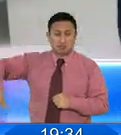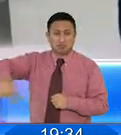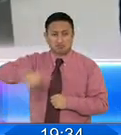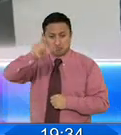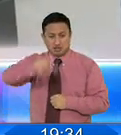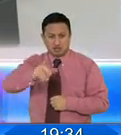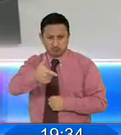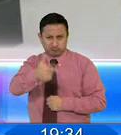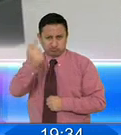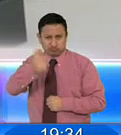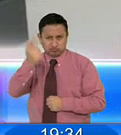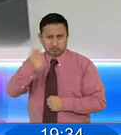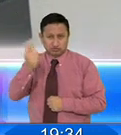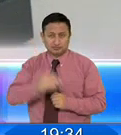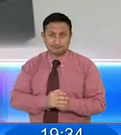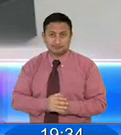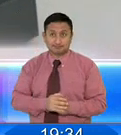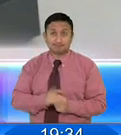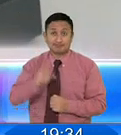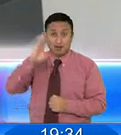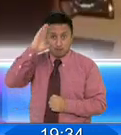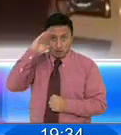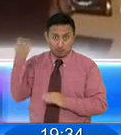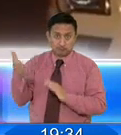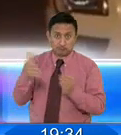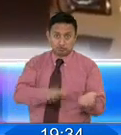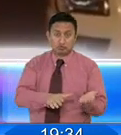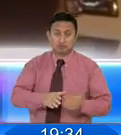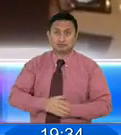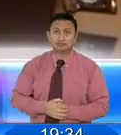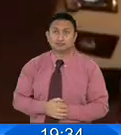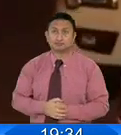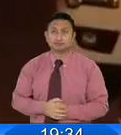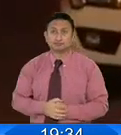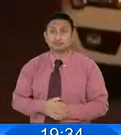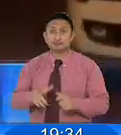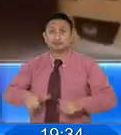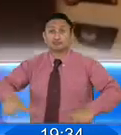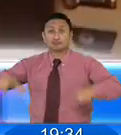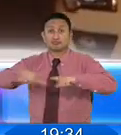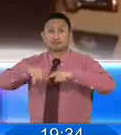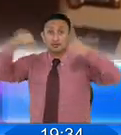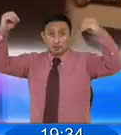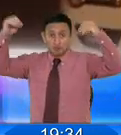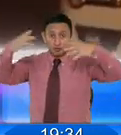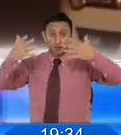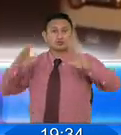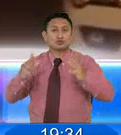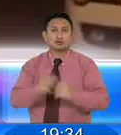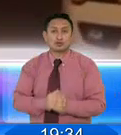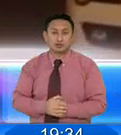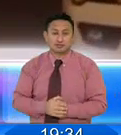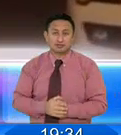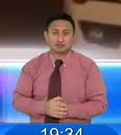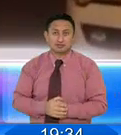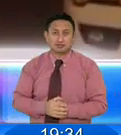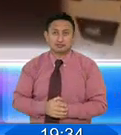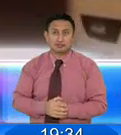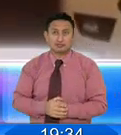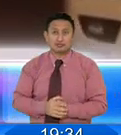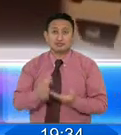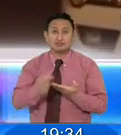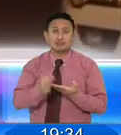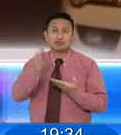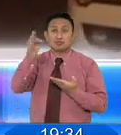tiros, y el uniformado cayó al piso. En este sector lamentablemente no hay alumbrado público, vías de tercer, cuarto orden. Se han